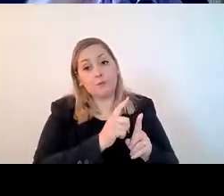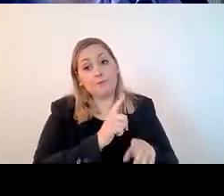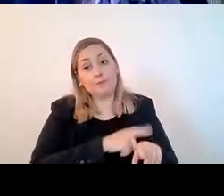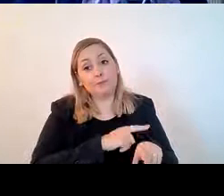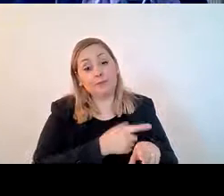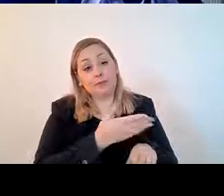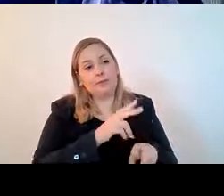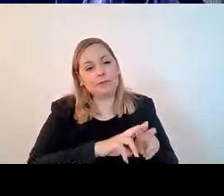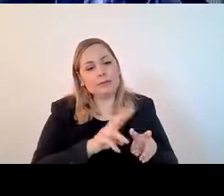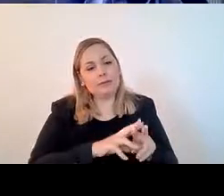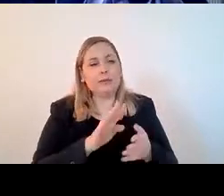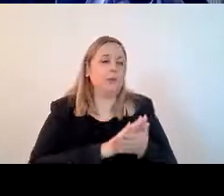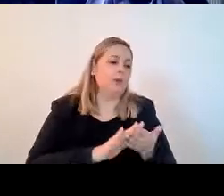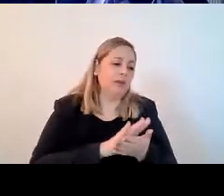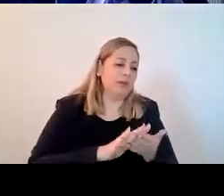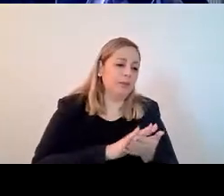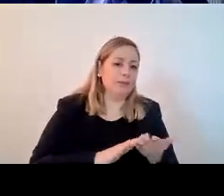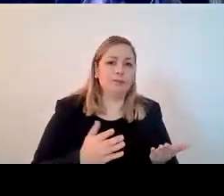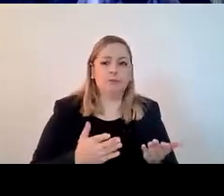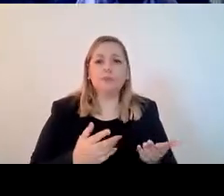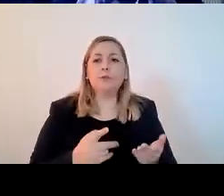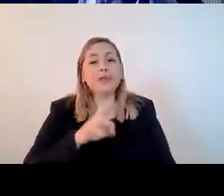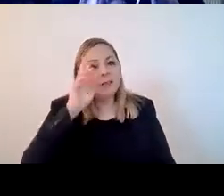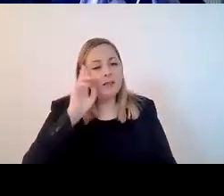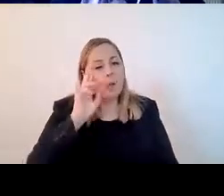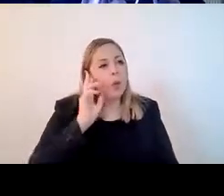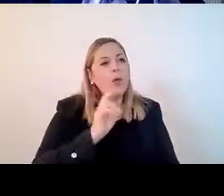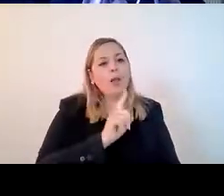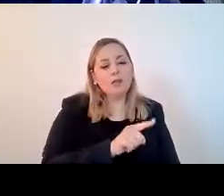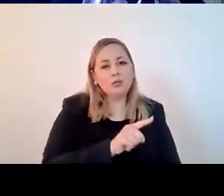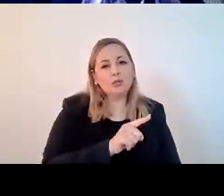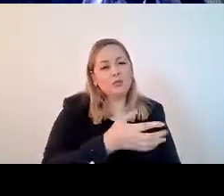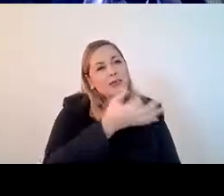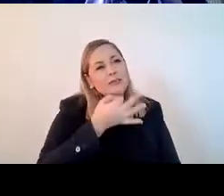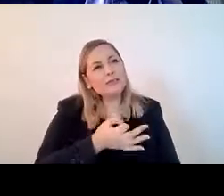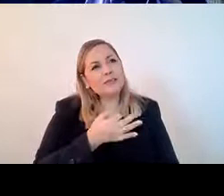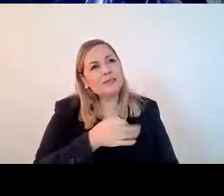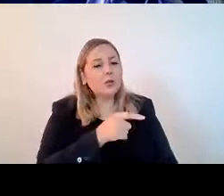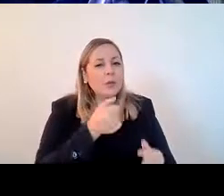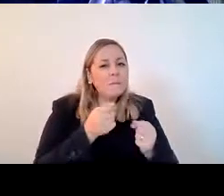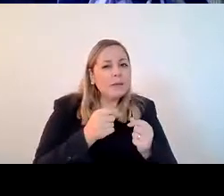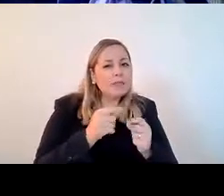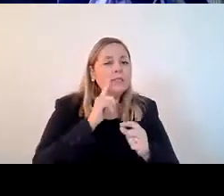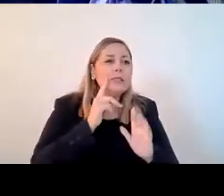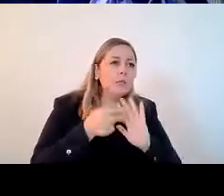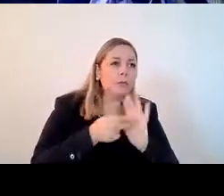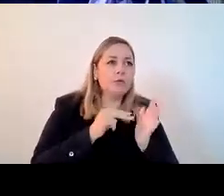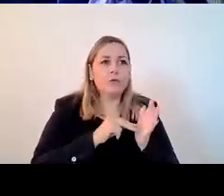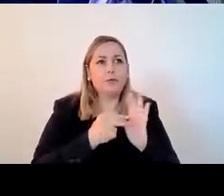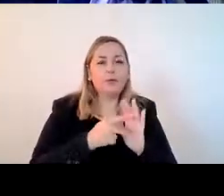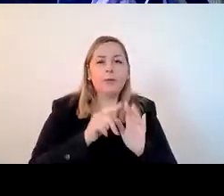ha hecho. Por ejemplo, ¿te acuerdas cuando tú decías que parecía que tenías problemas cuando